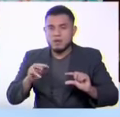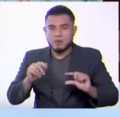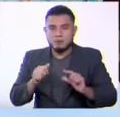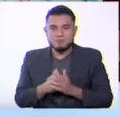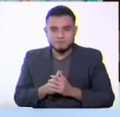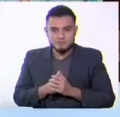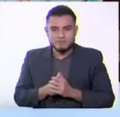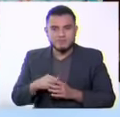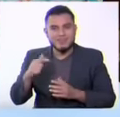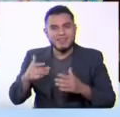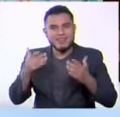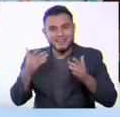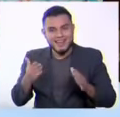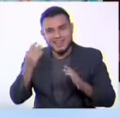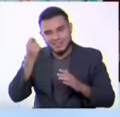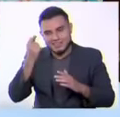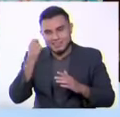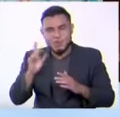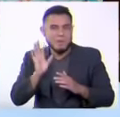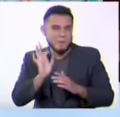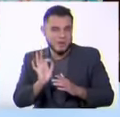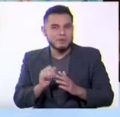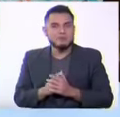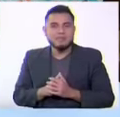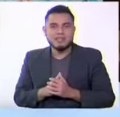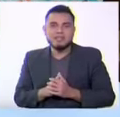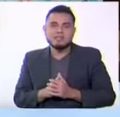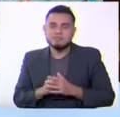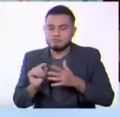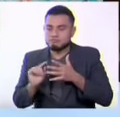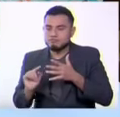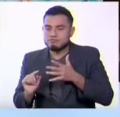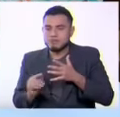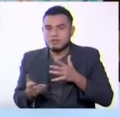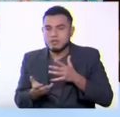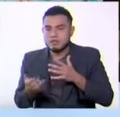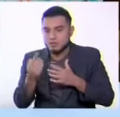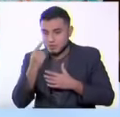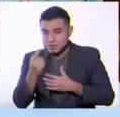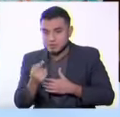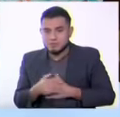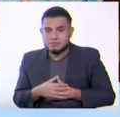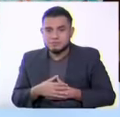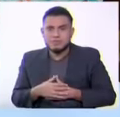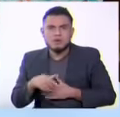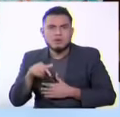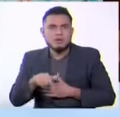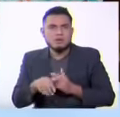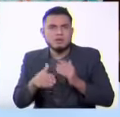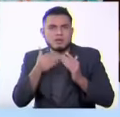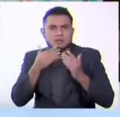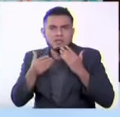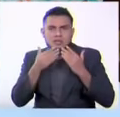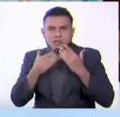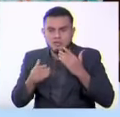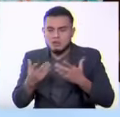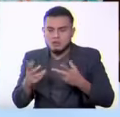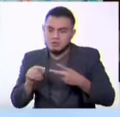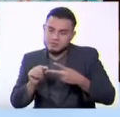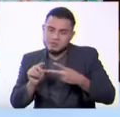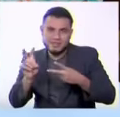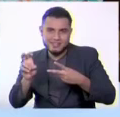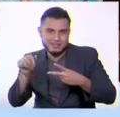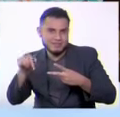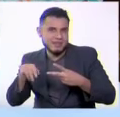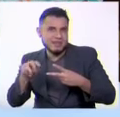Ahora que ya comprendemos un poco mejor las características de los cromosomas, hablemos sobre la meiosis en sí.